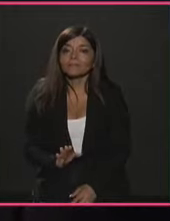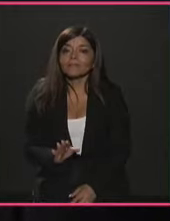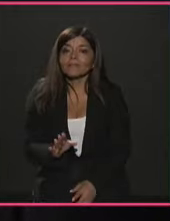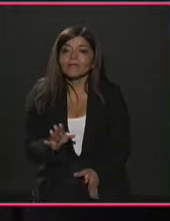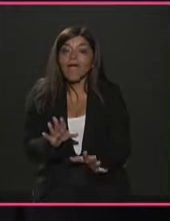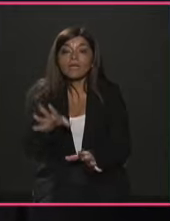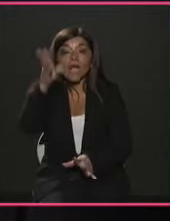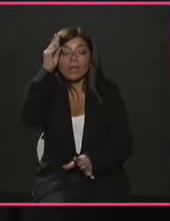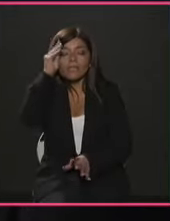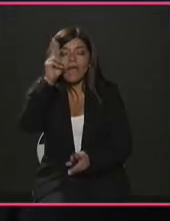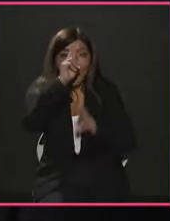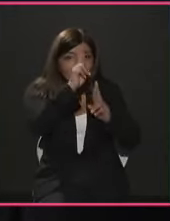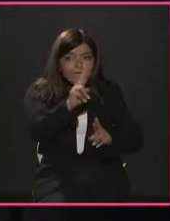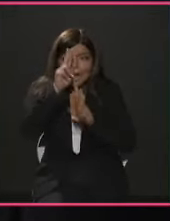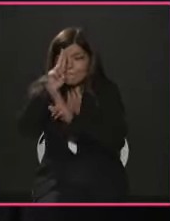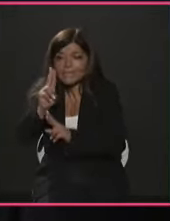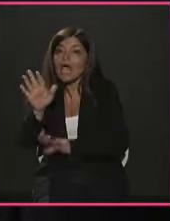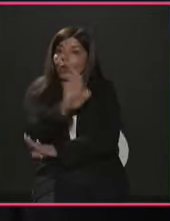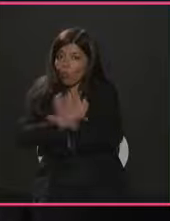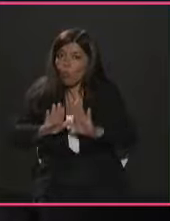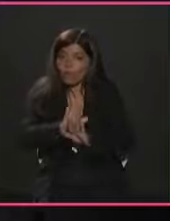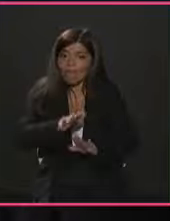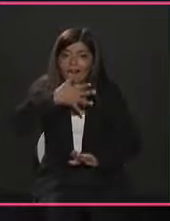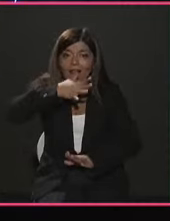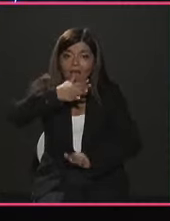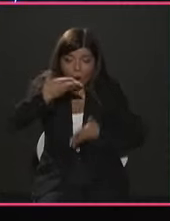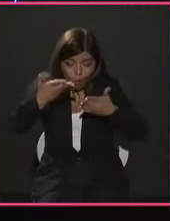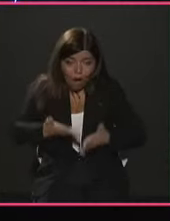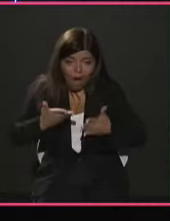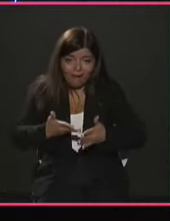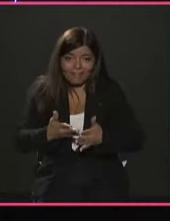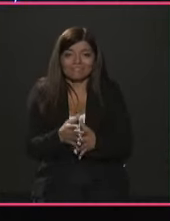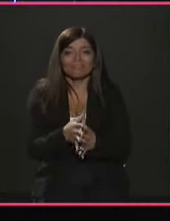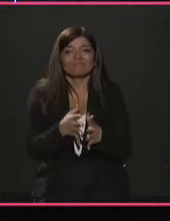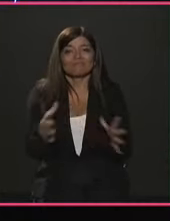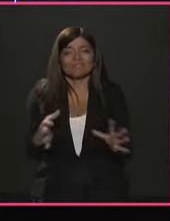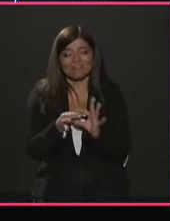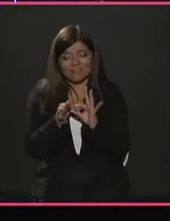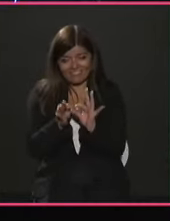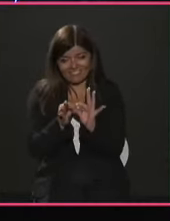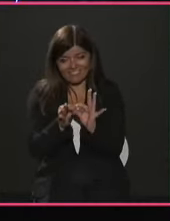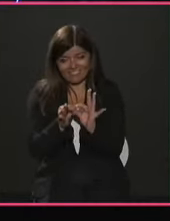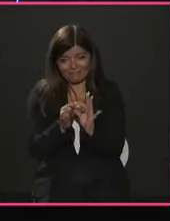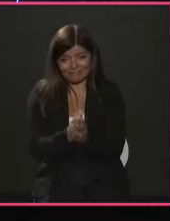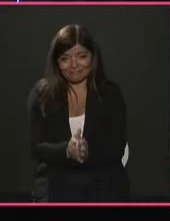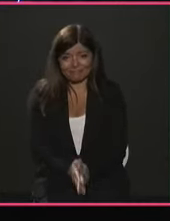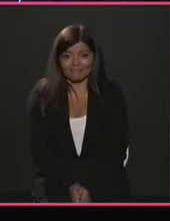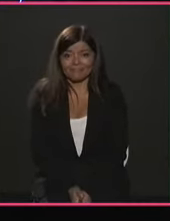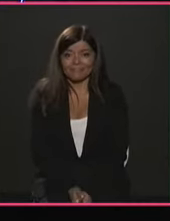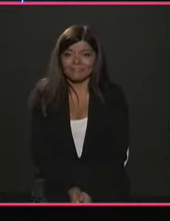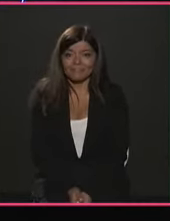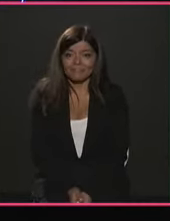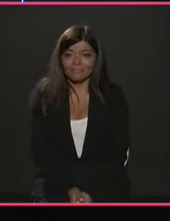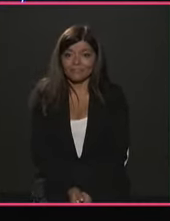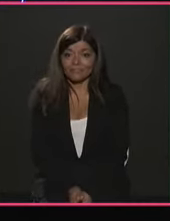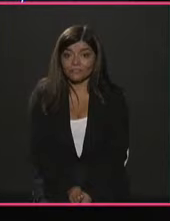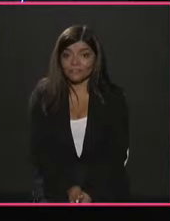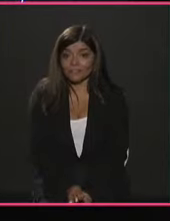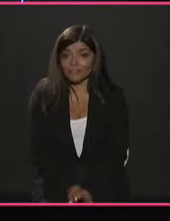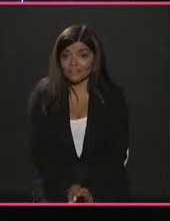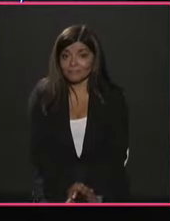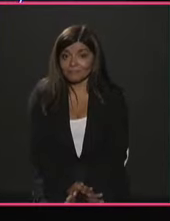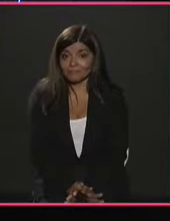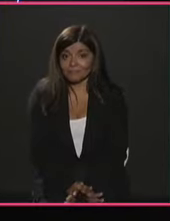tenemos que aprender que hay que respetar al agua y hay que cuidar el agua que tenemos en nuestras aguas muchas muchas gracias hay que cuidar el agua de nuestros